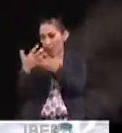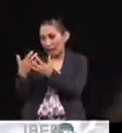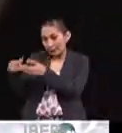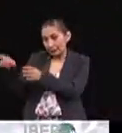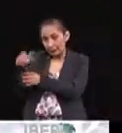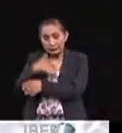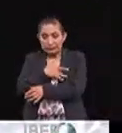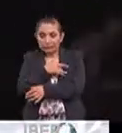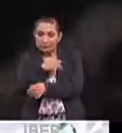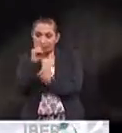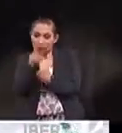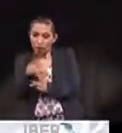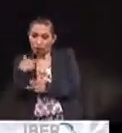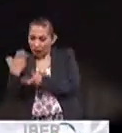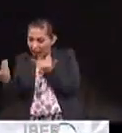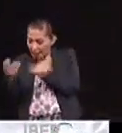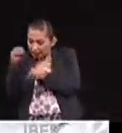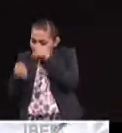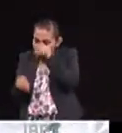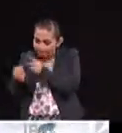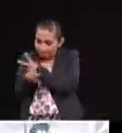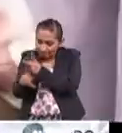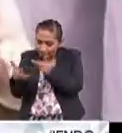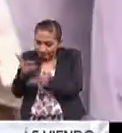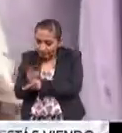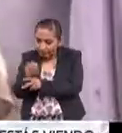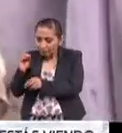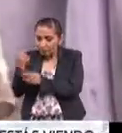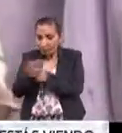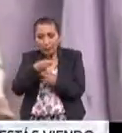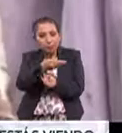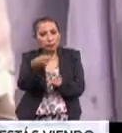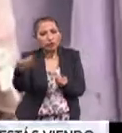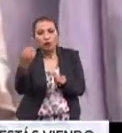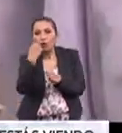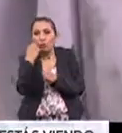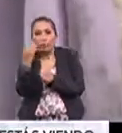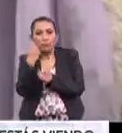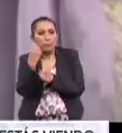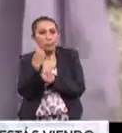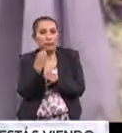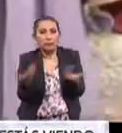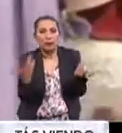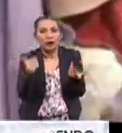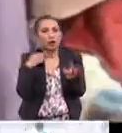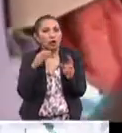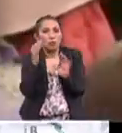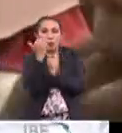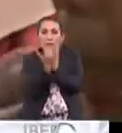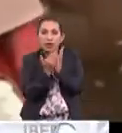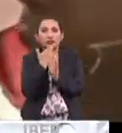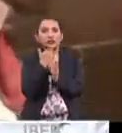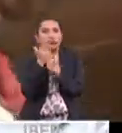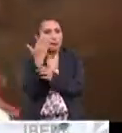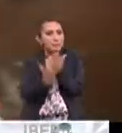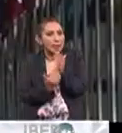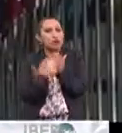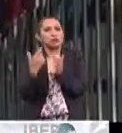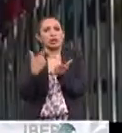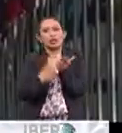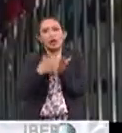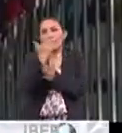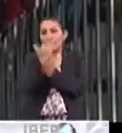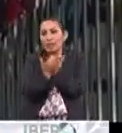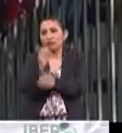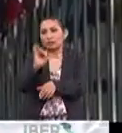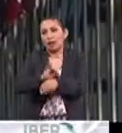empresas para producir y distribuir los alimentos bajos en azúcares, bajos en grasa, bajos